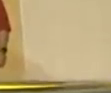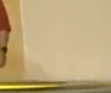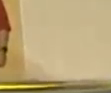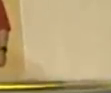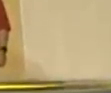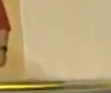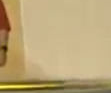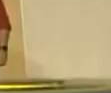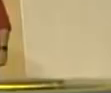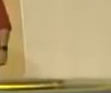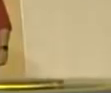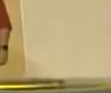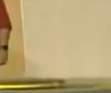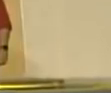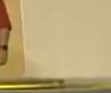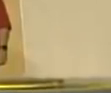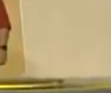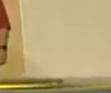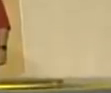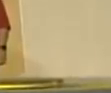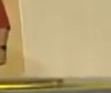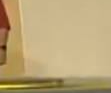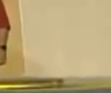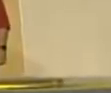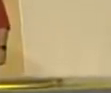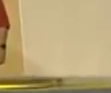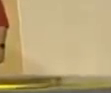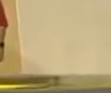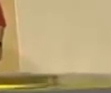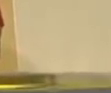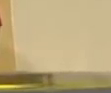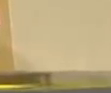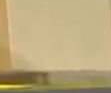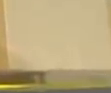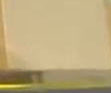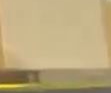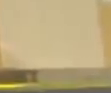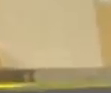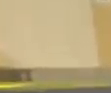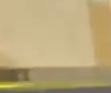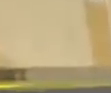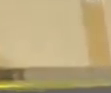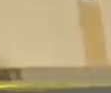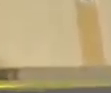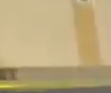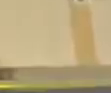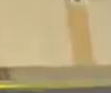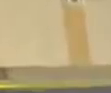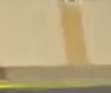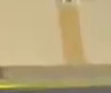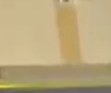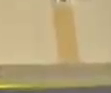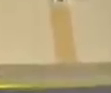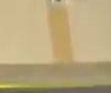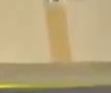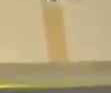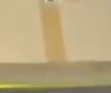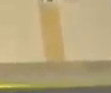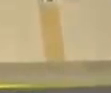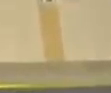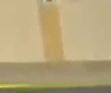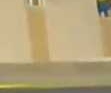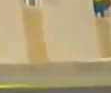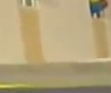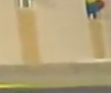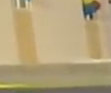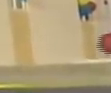Venezuela con esta emoción que nos embarga viendo la obra maravillosa de llegar al hito 3.900.000 viviendas